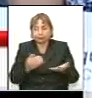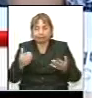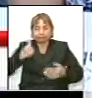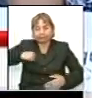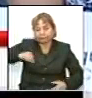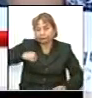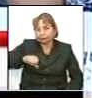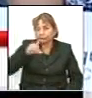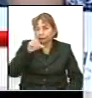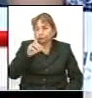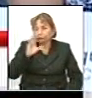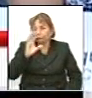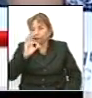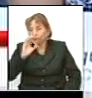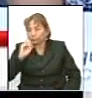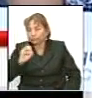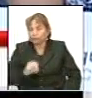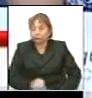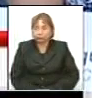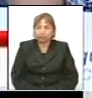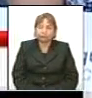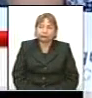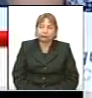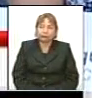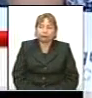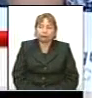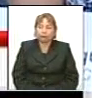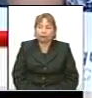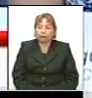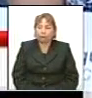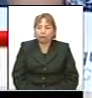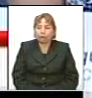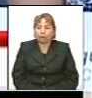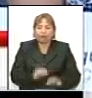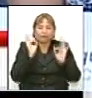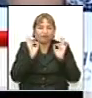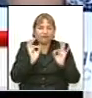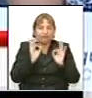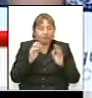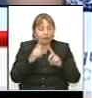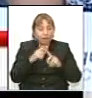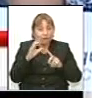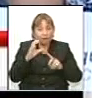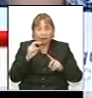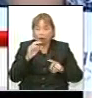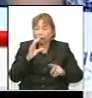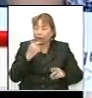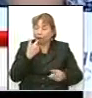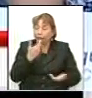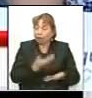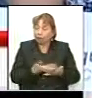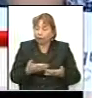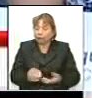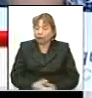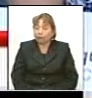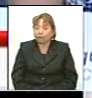190 200 mil el tema de que técnicamente por ejemplo en un tubo